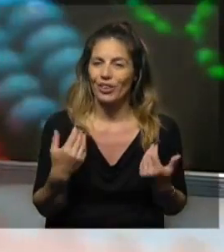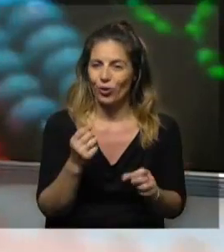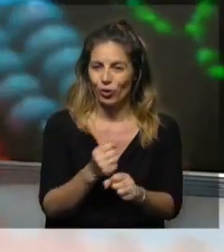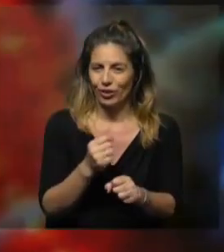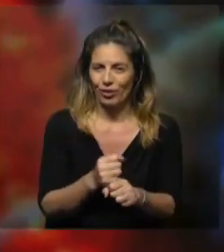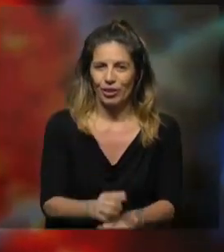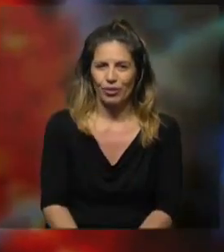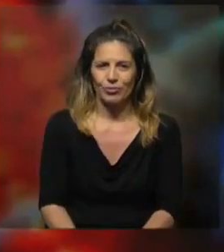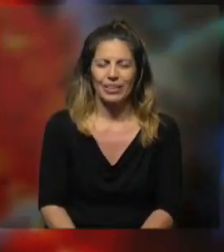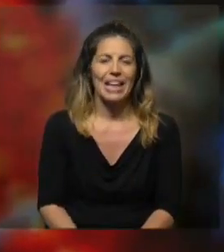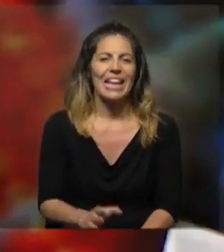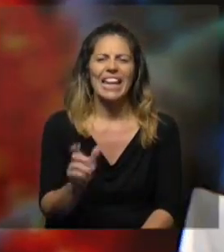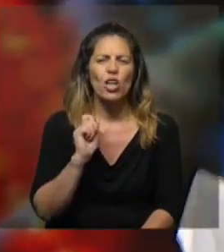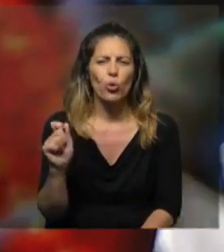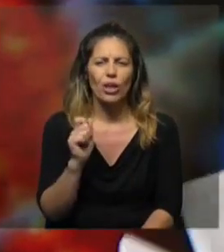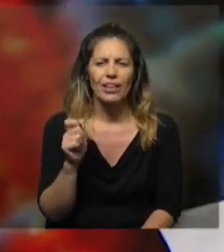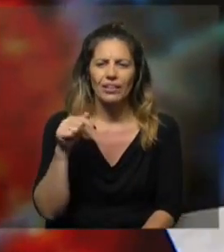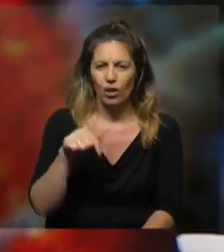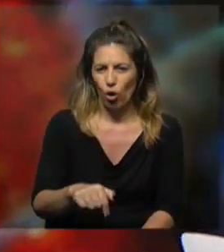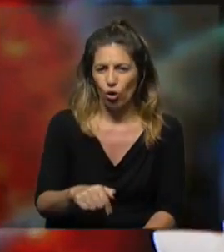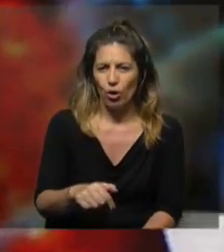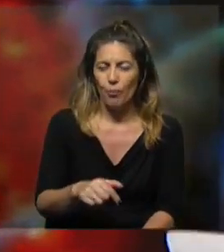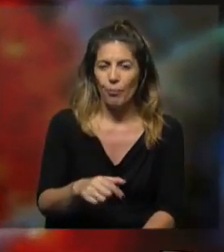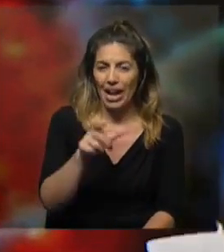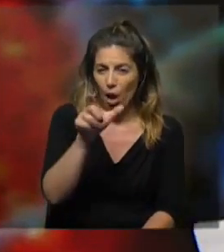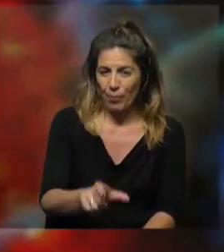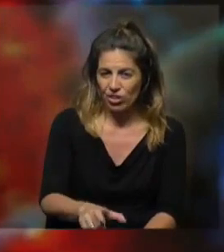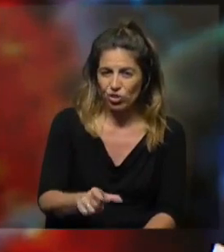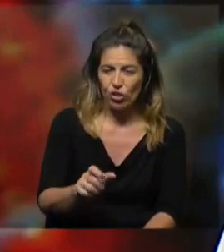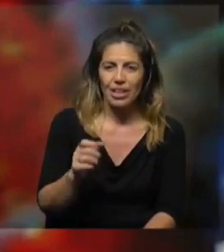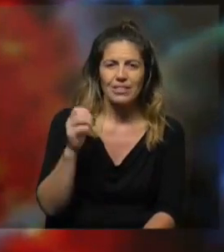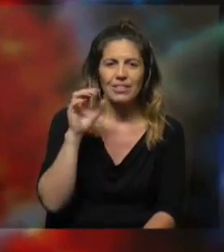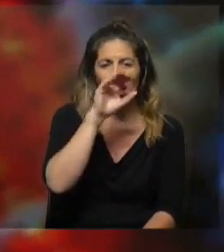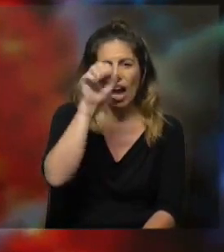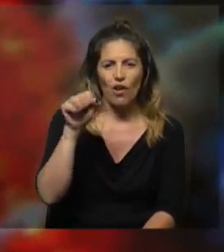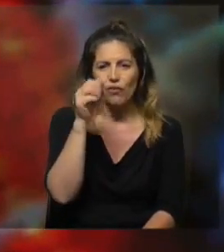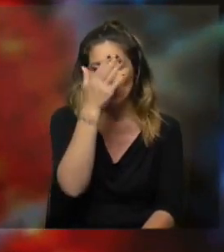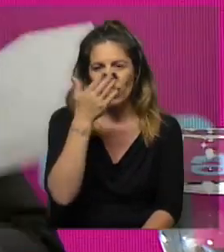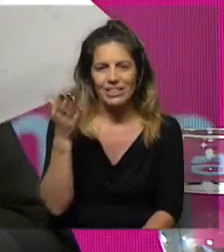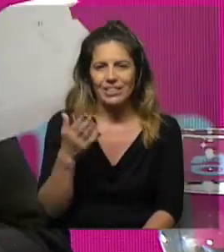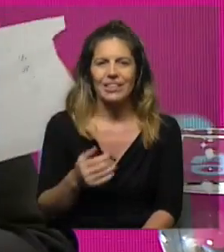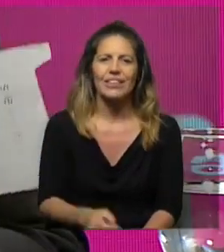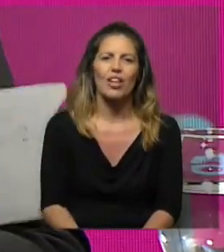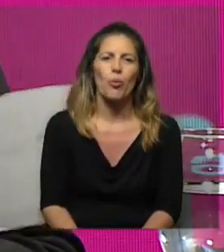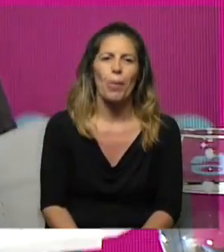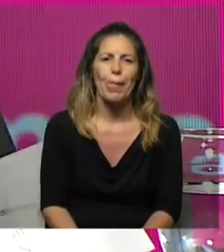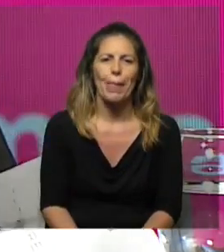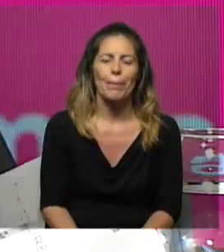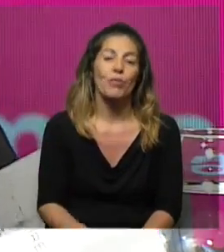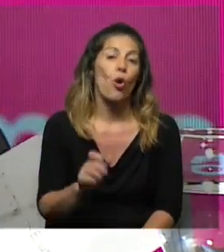Perdón que lo urgente hoy por hoy para la población afrodescendiente urgente bueno